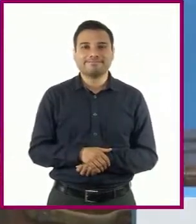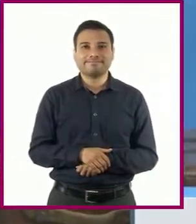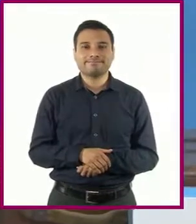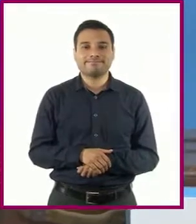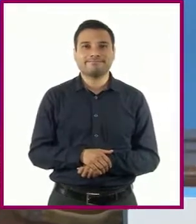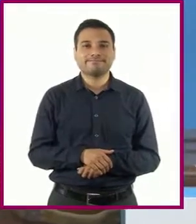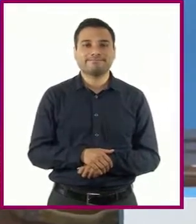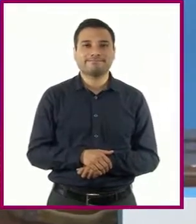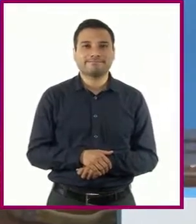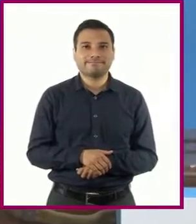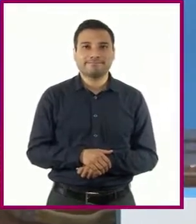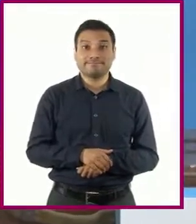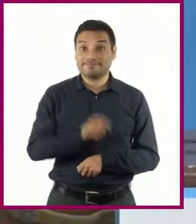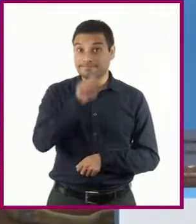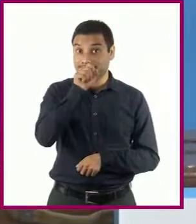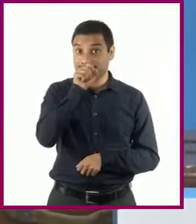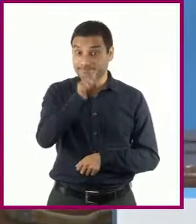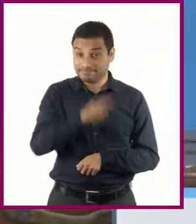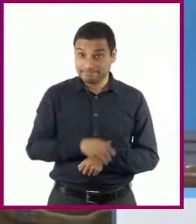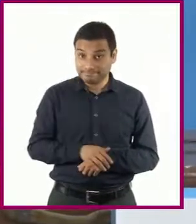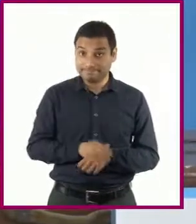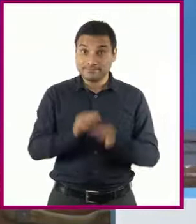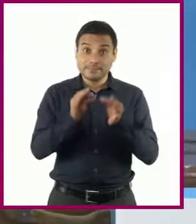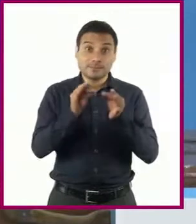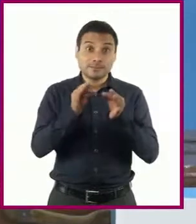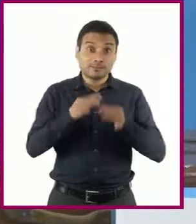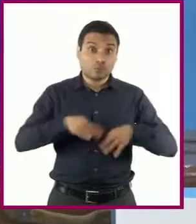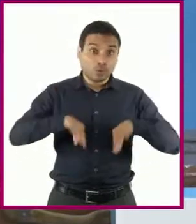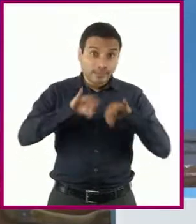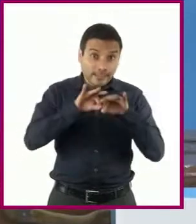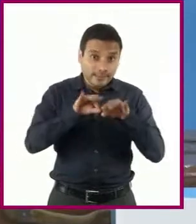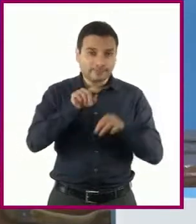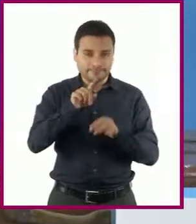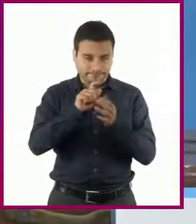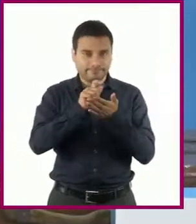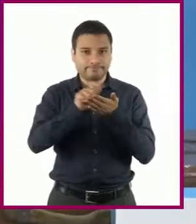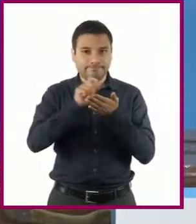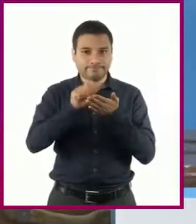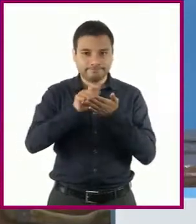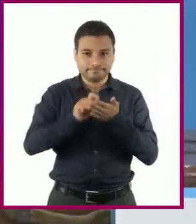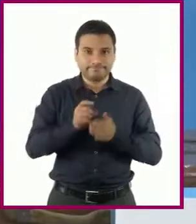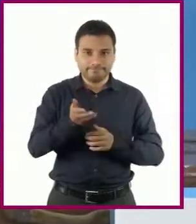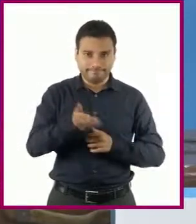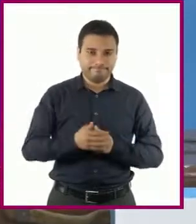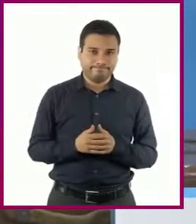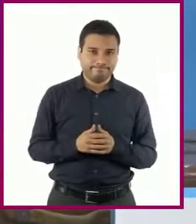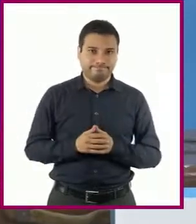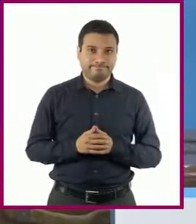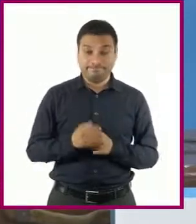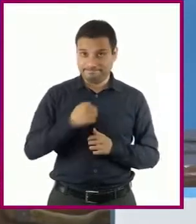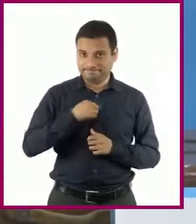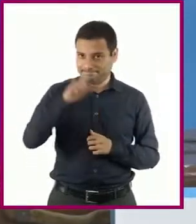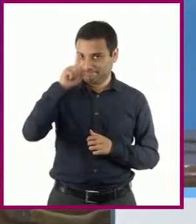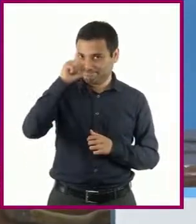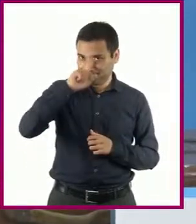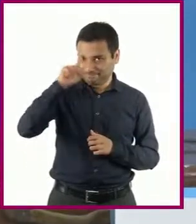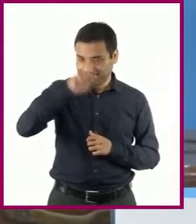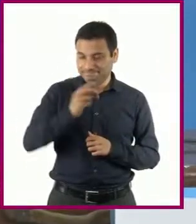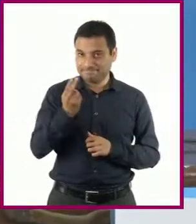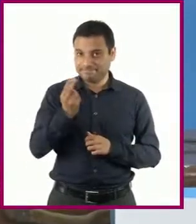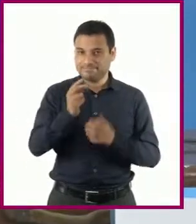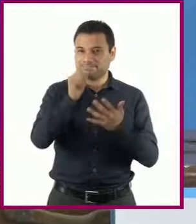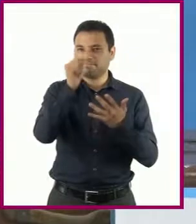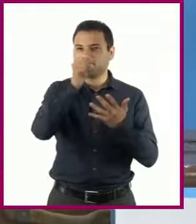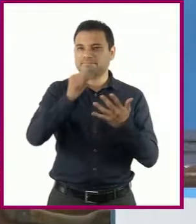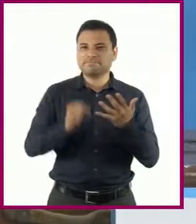es importante que escriban aquello que consideren necesario para poder comprender y repasar el tema. Por eso les sugiero que tengan a la mano los